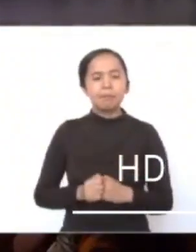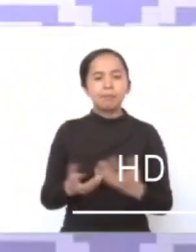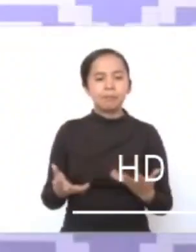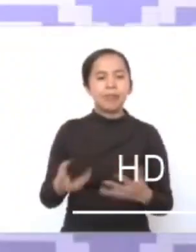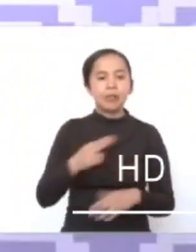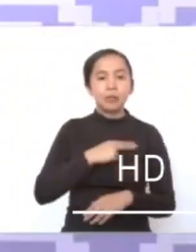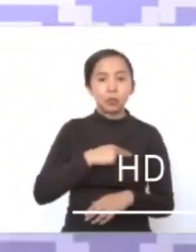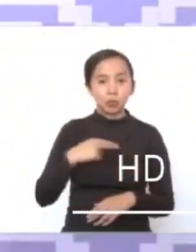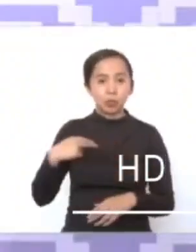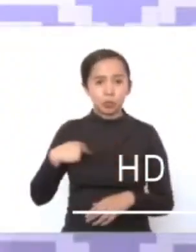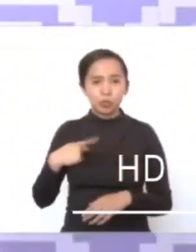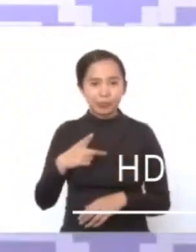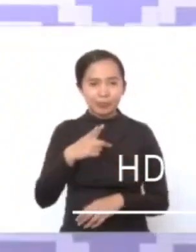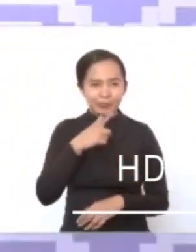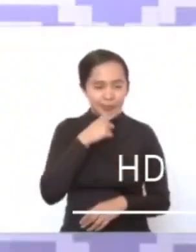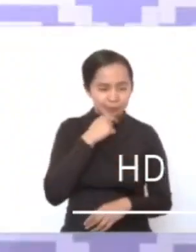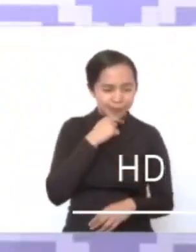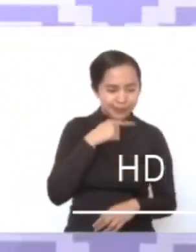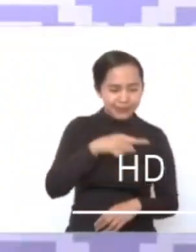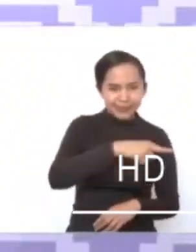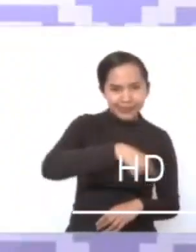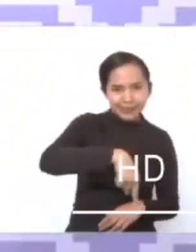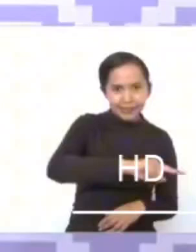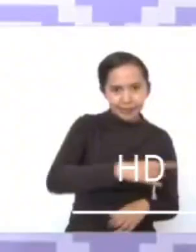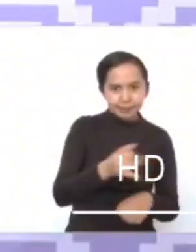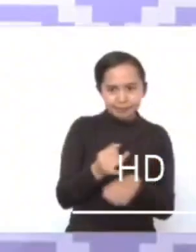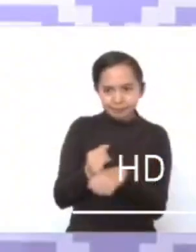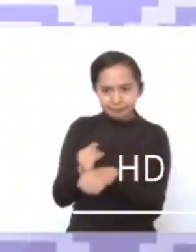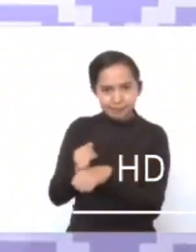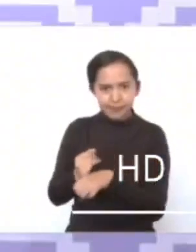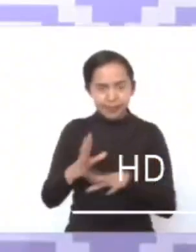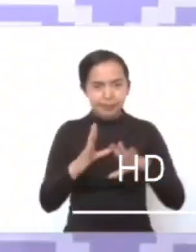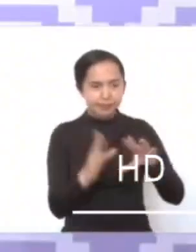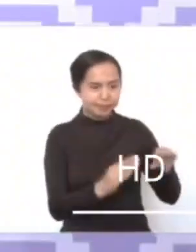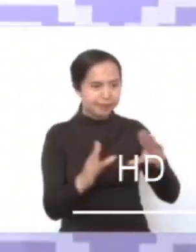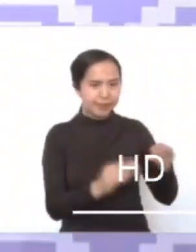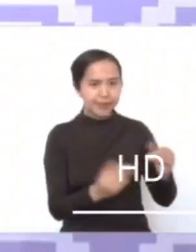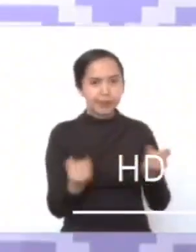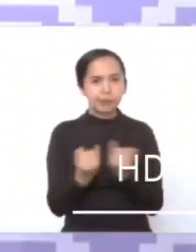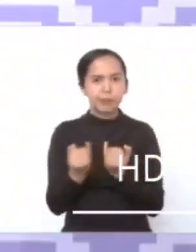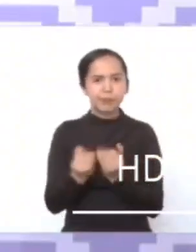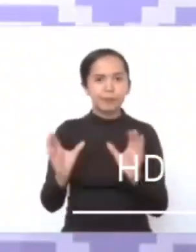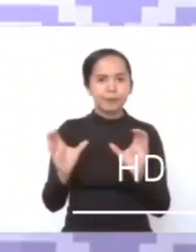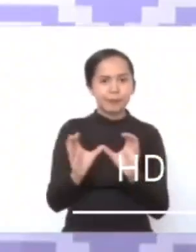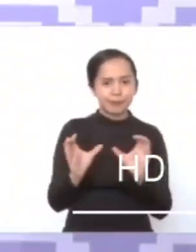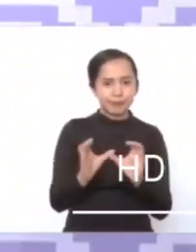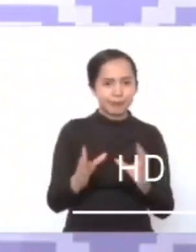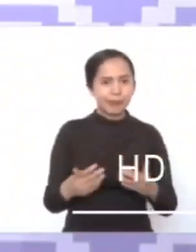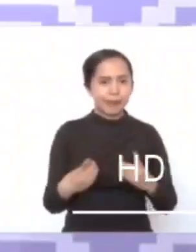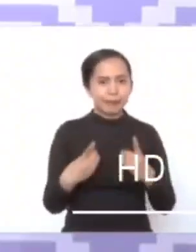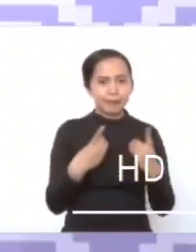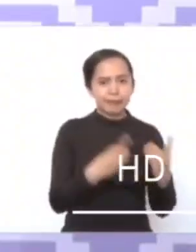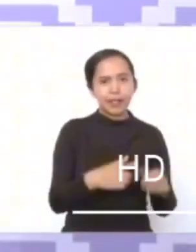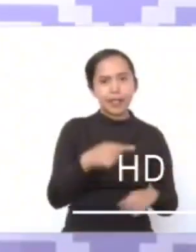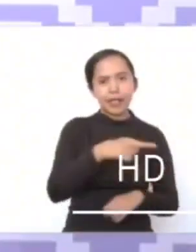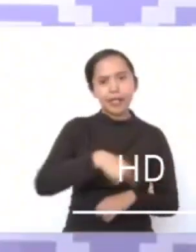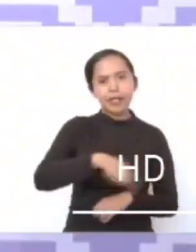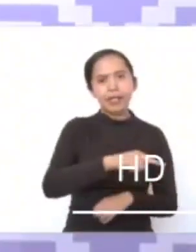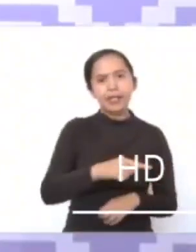de nuestros policías de investigación, la certificación que hemos obtenido en coordinación con la Escuela